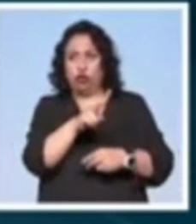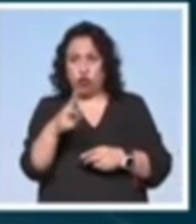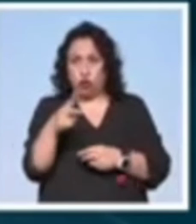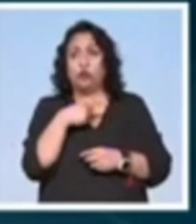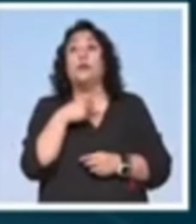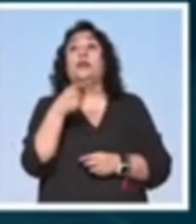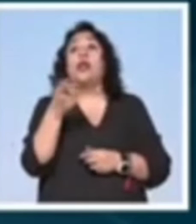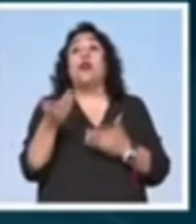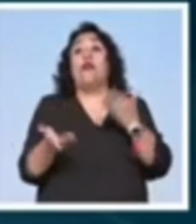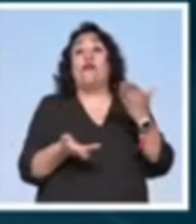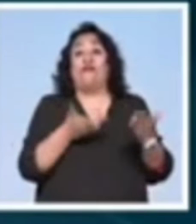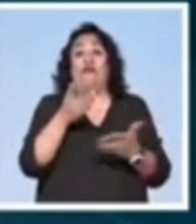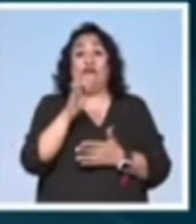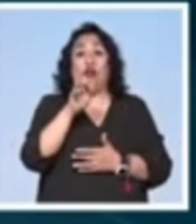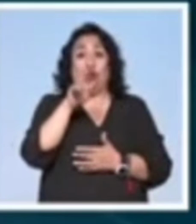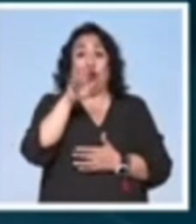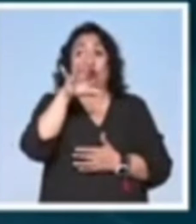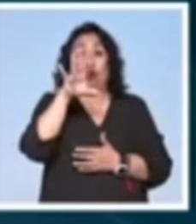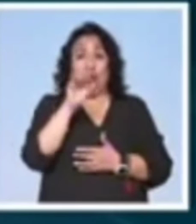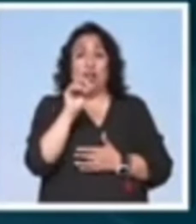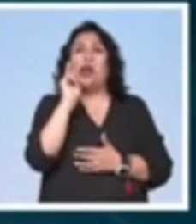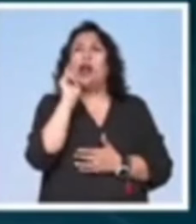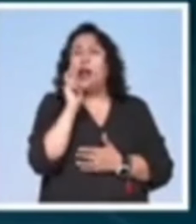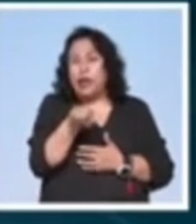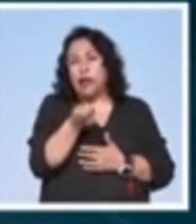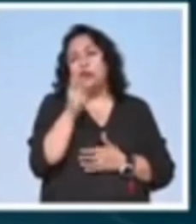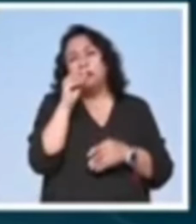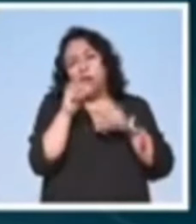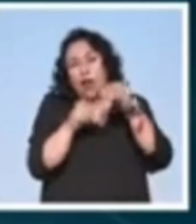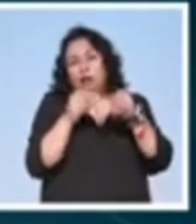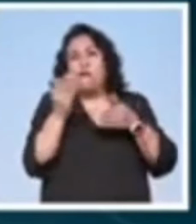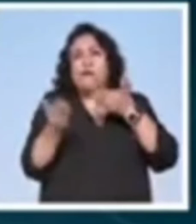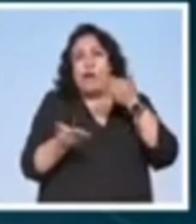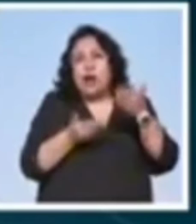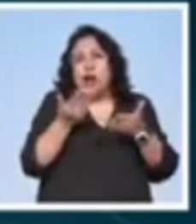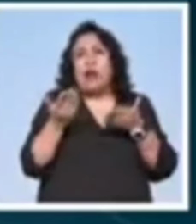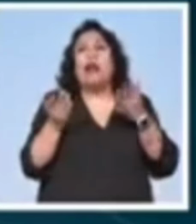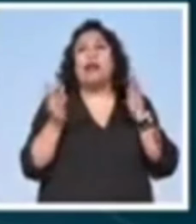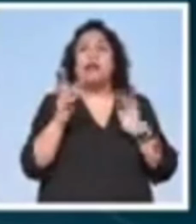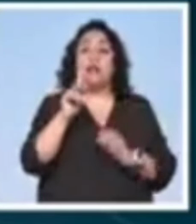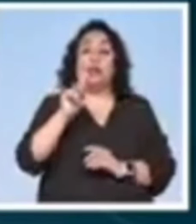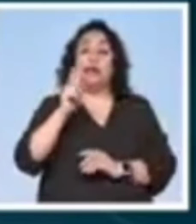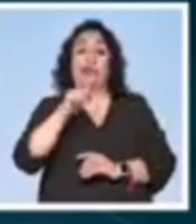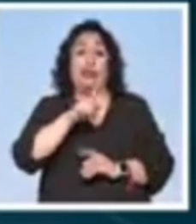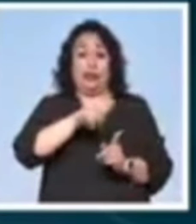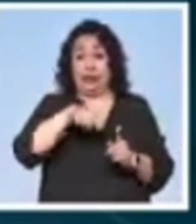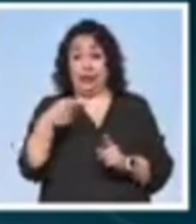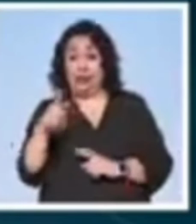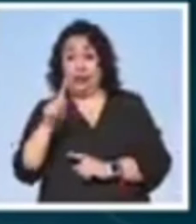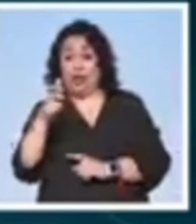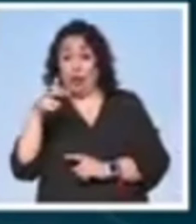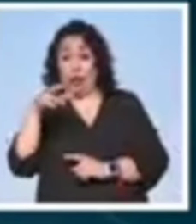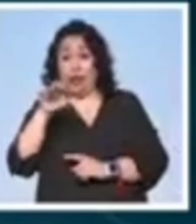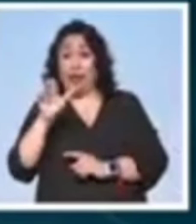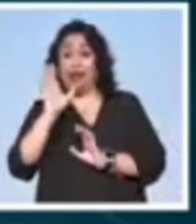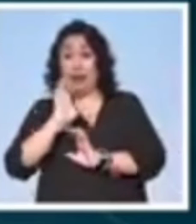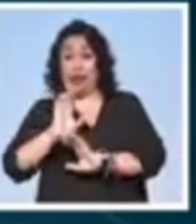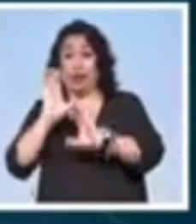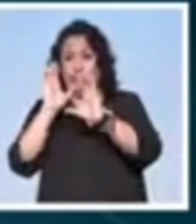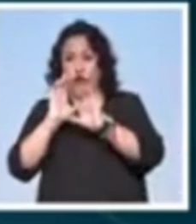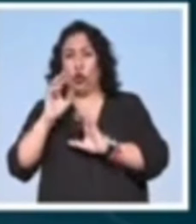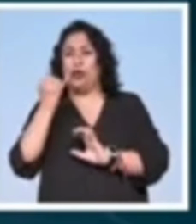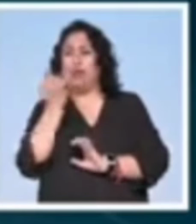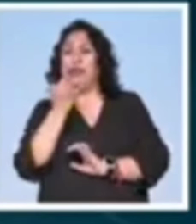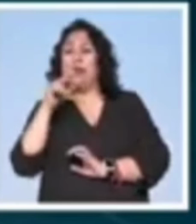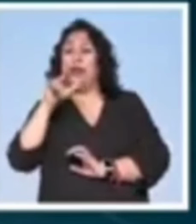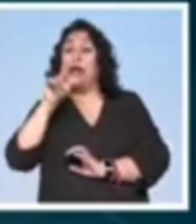Folclórico básicamente es monta coreografías, danza. Tlenguicani, los cantores en náhuatl, es un